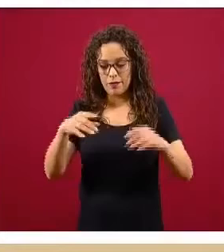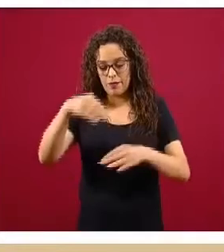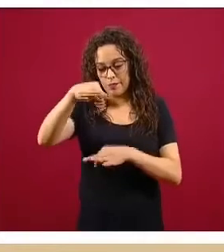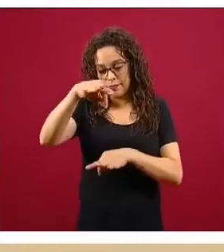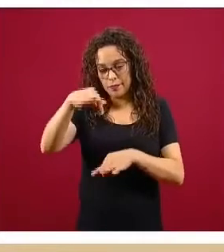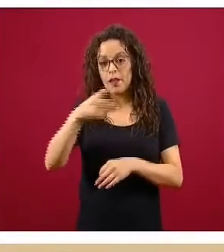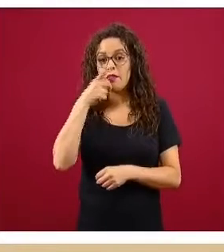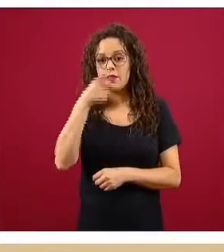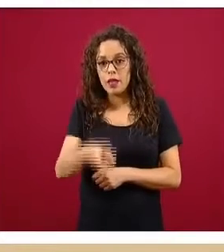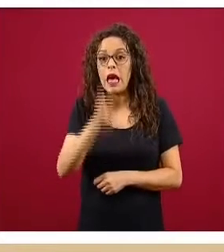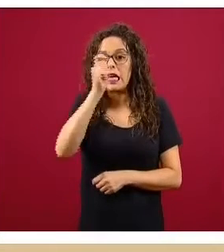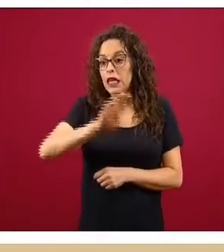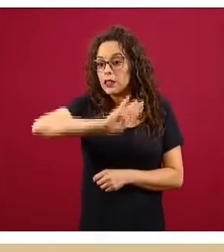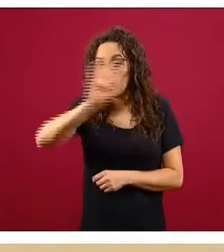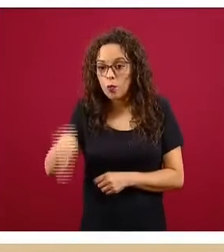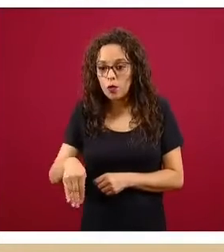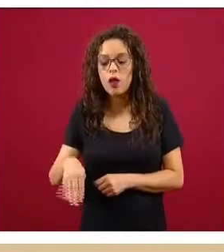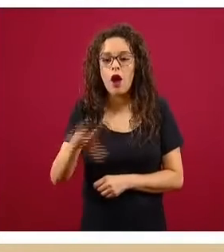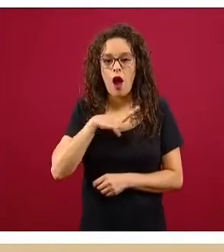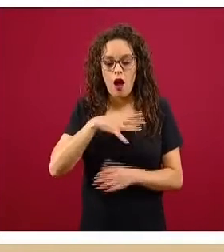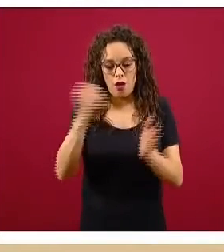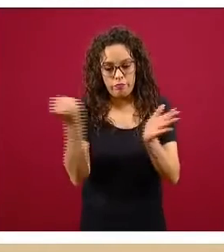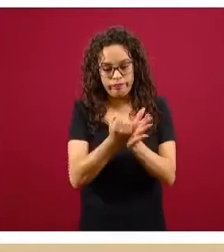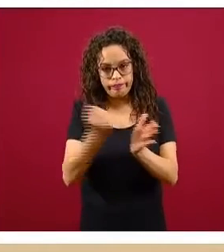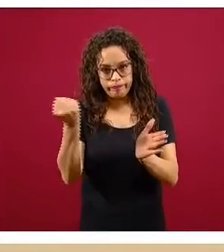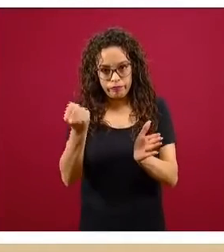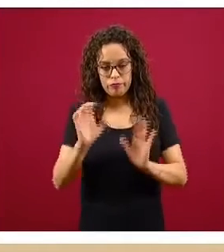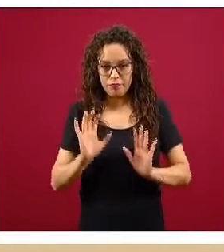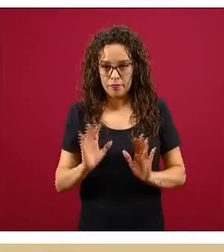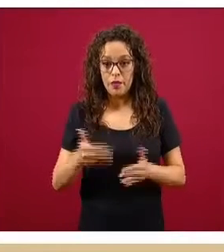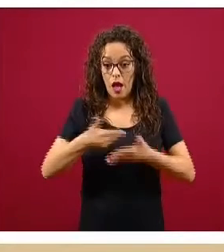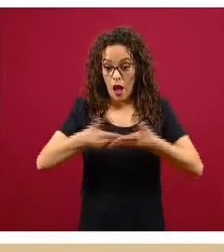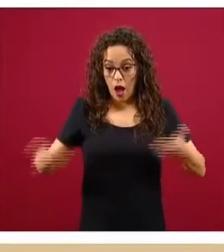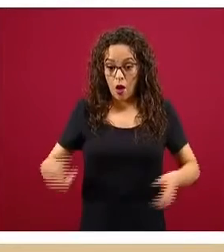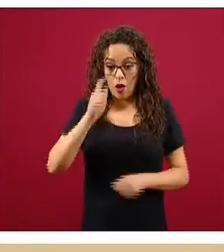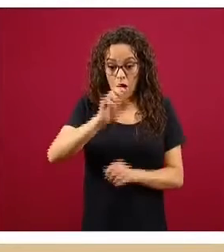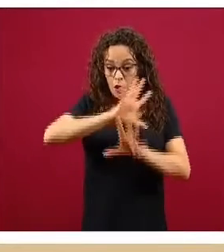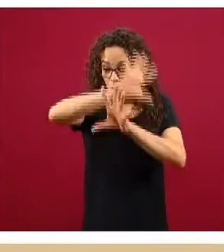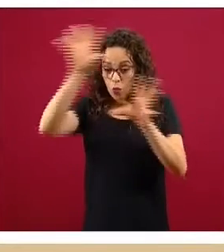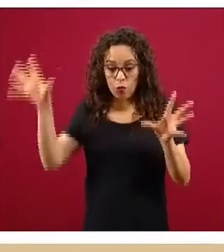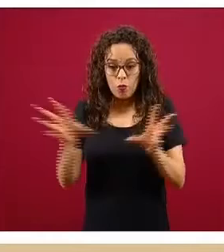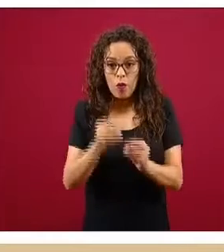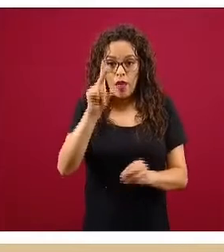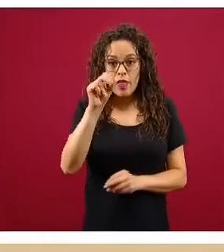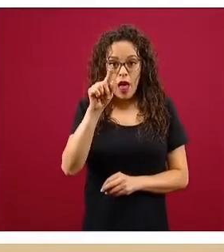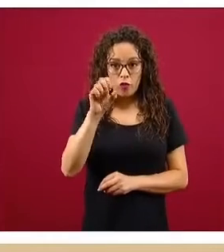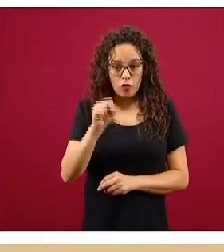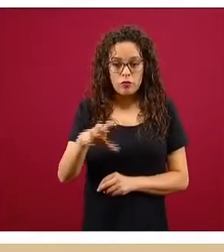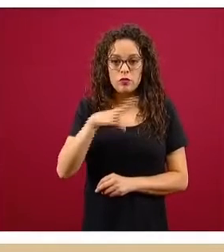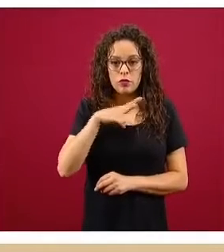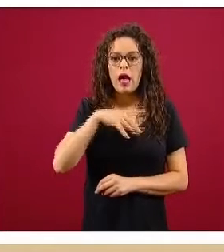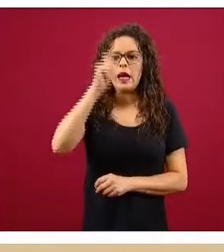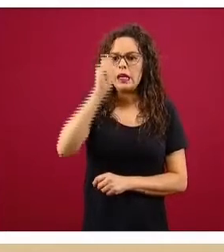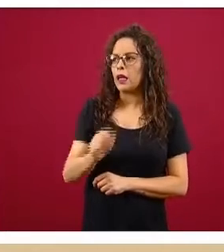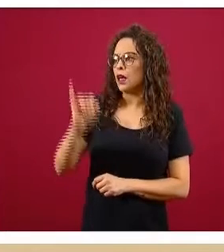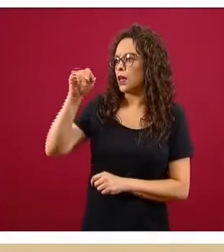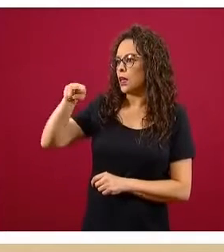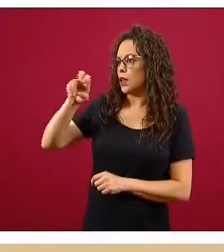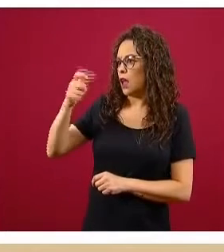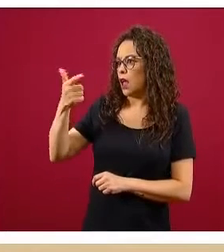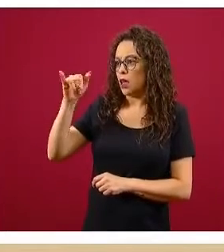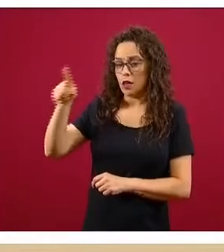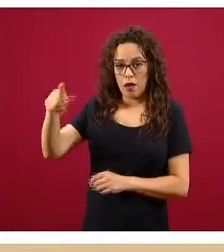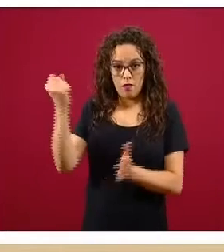y validación, y ahora la última base de datos completa, validada por el INEGI, es la